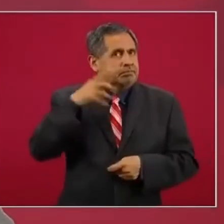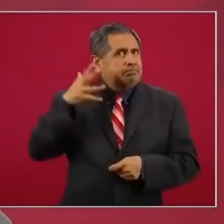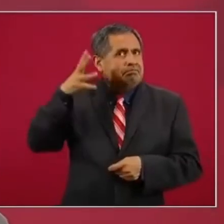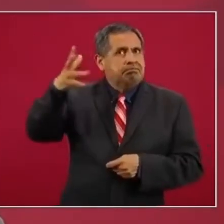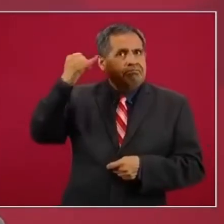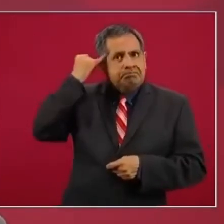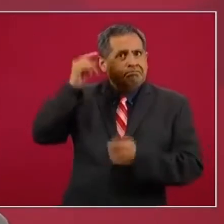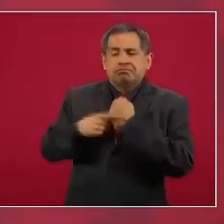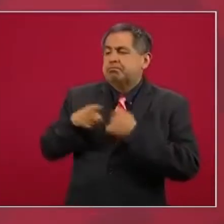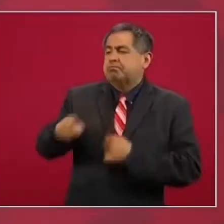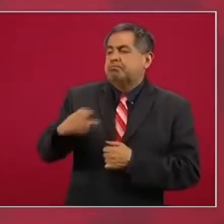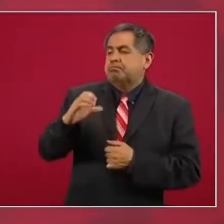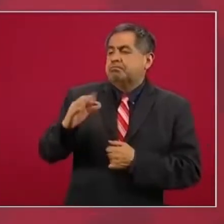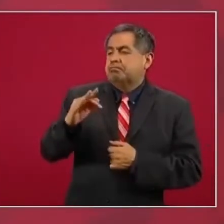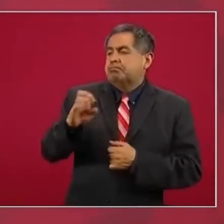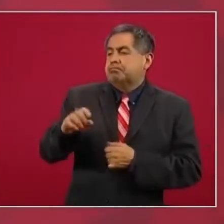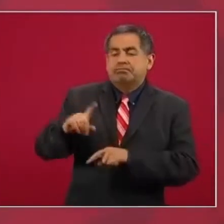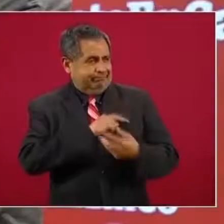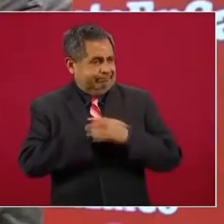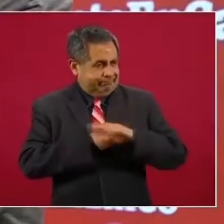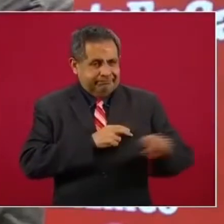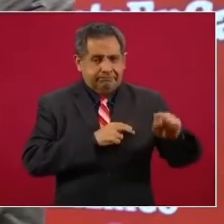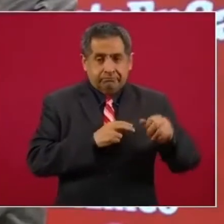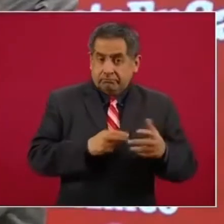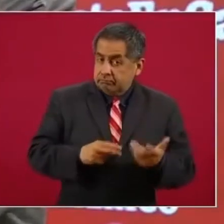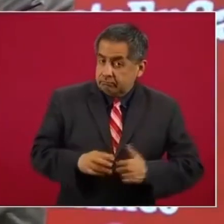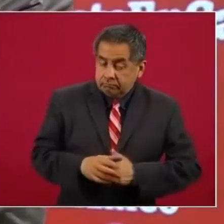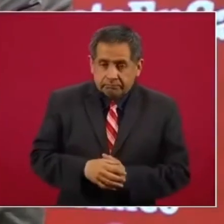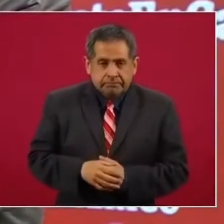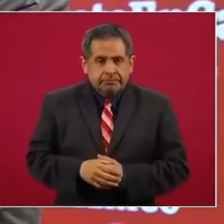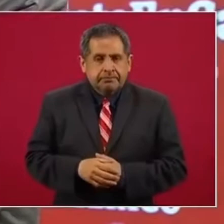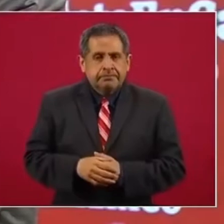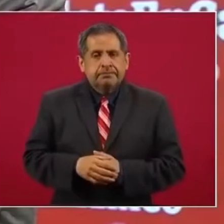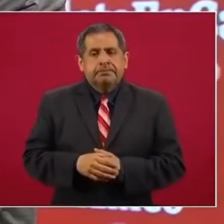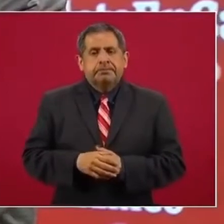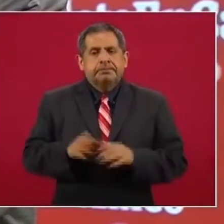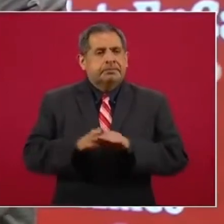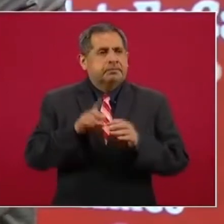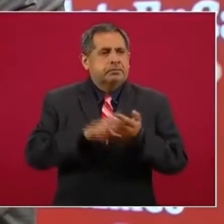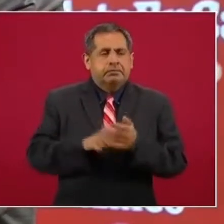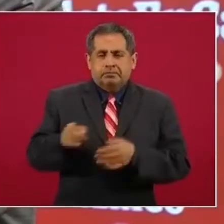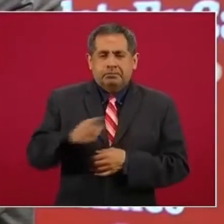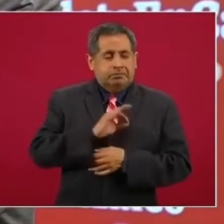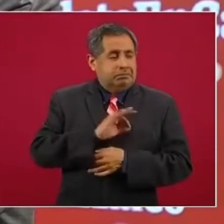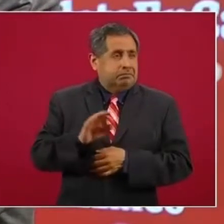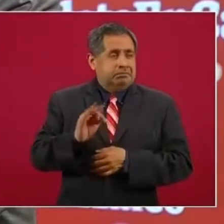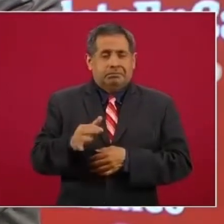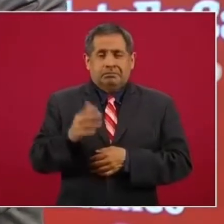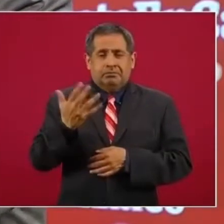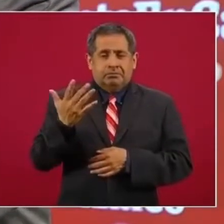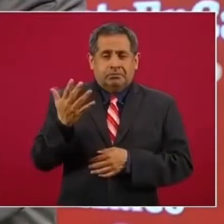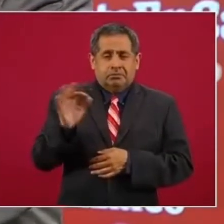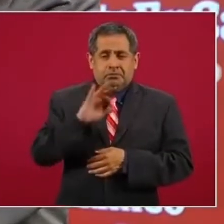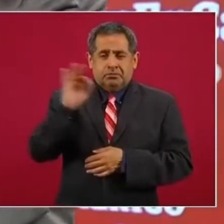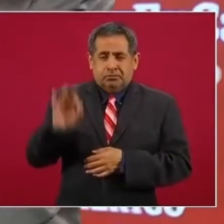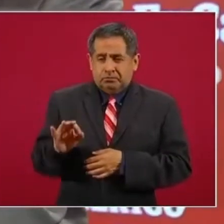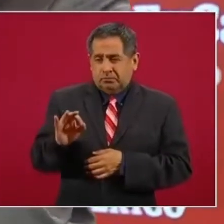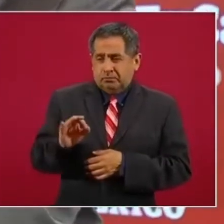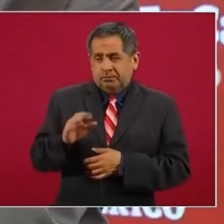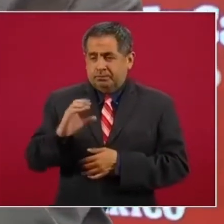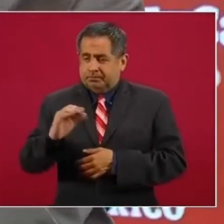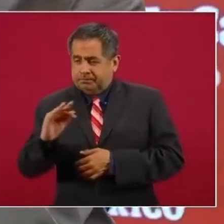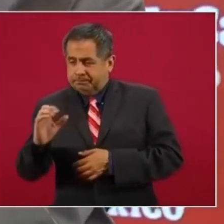de Electricidad. Ya llegaron al 50% de la generación de la energía